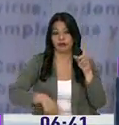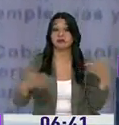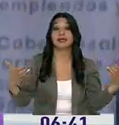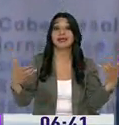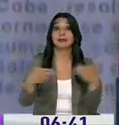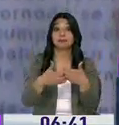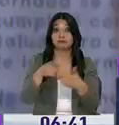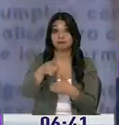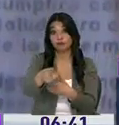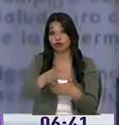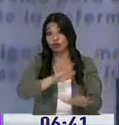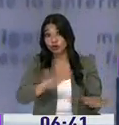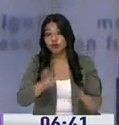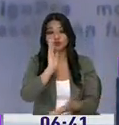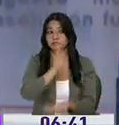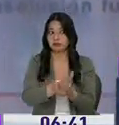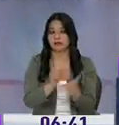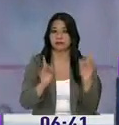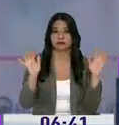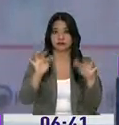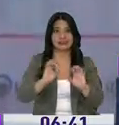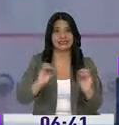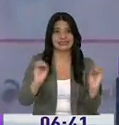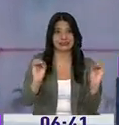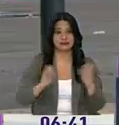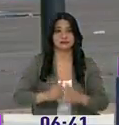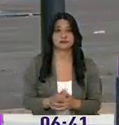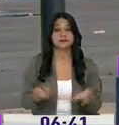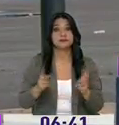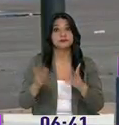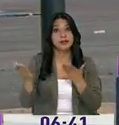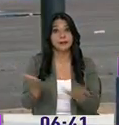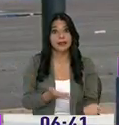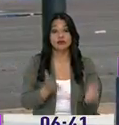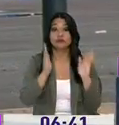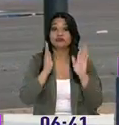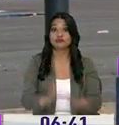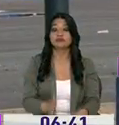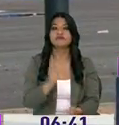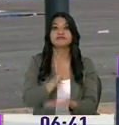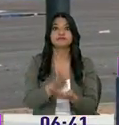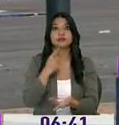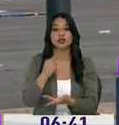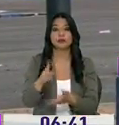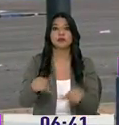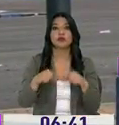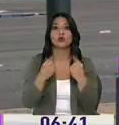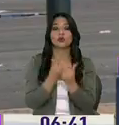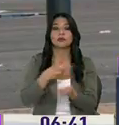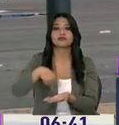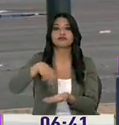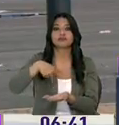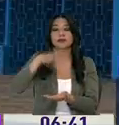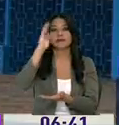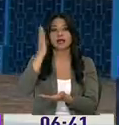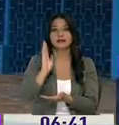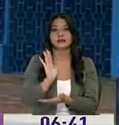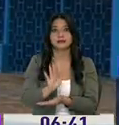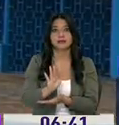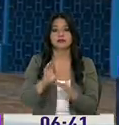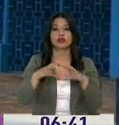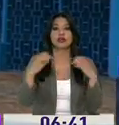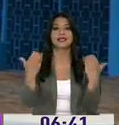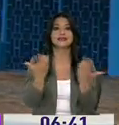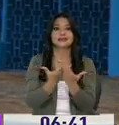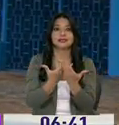sin la asistencia de los aficionados. Y otro de los eventos suspendidos fue la presentación de un grupo de baile brasileño en el Coliseo